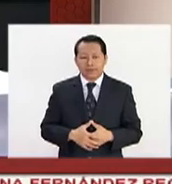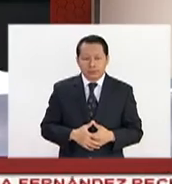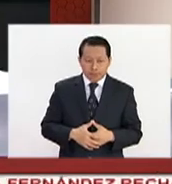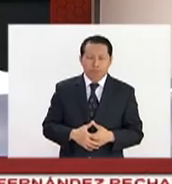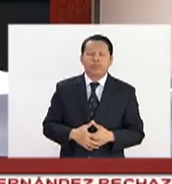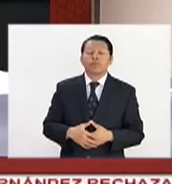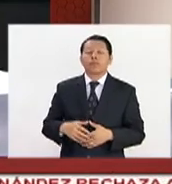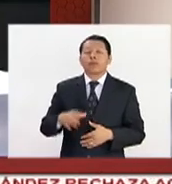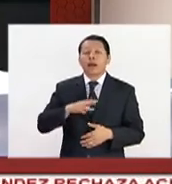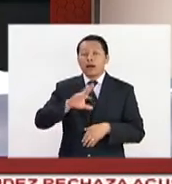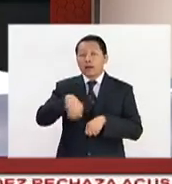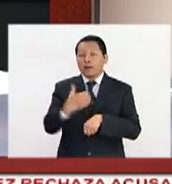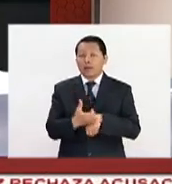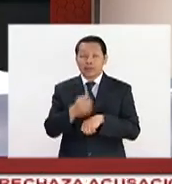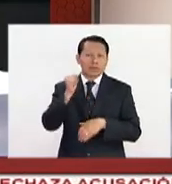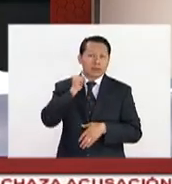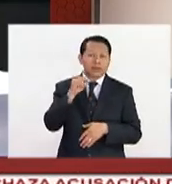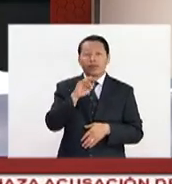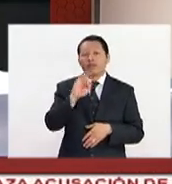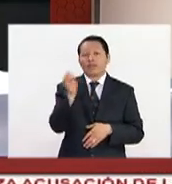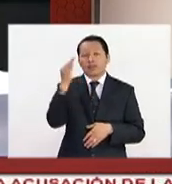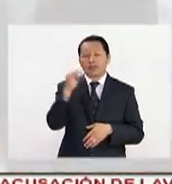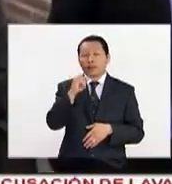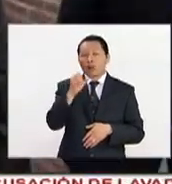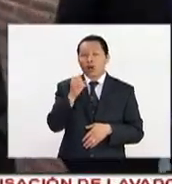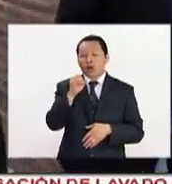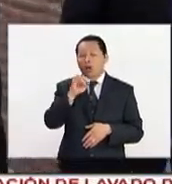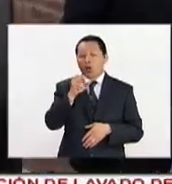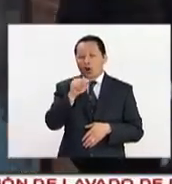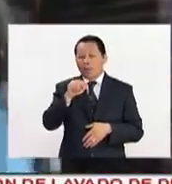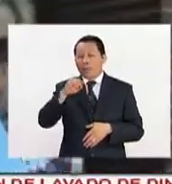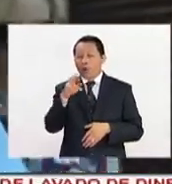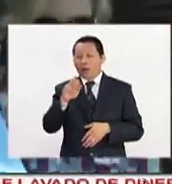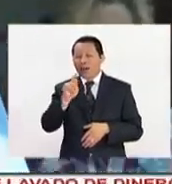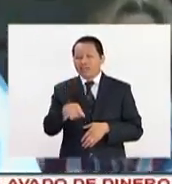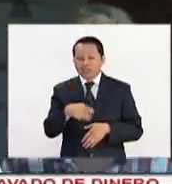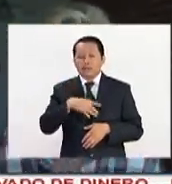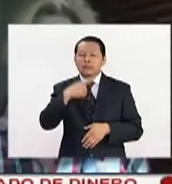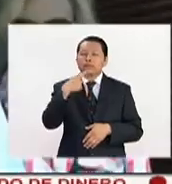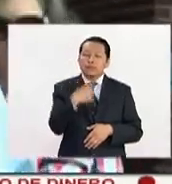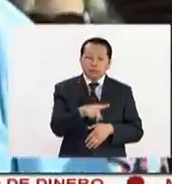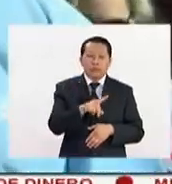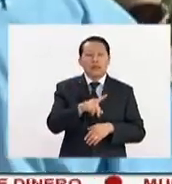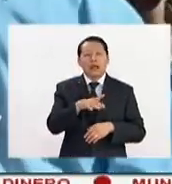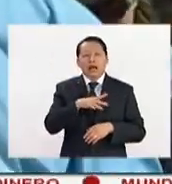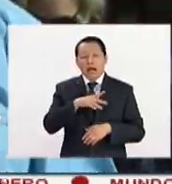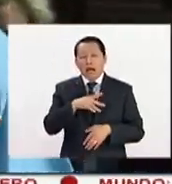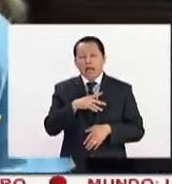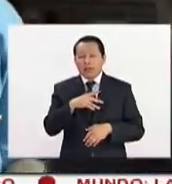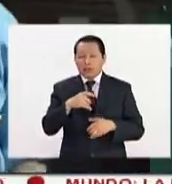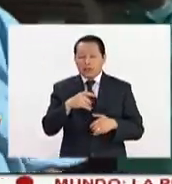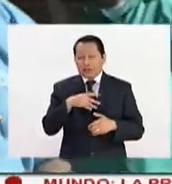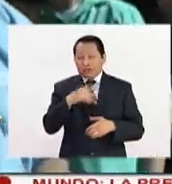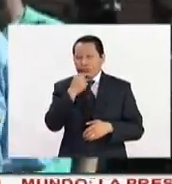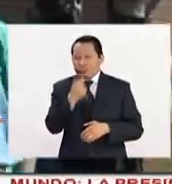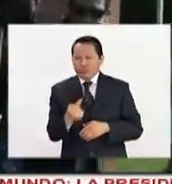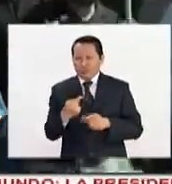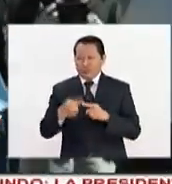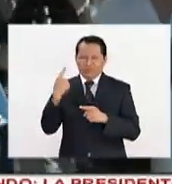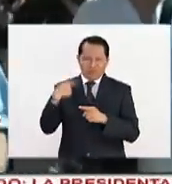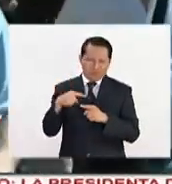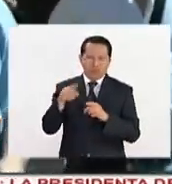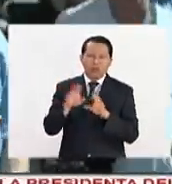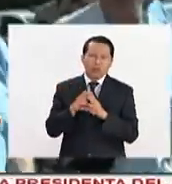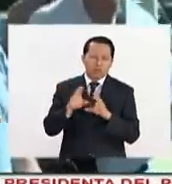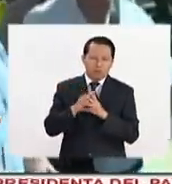El candidato republicano al Senado federal, Roy Moore, fue acusado de abusar sexualmente de un menor de edad hace 4 décadas allá en los